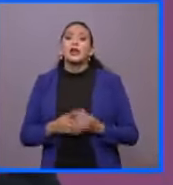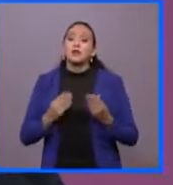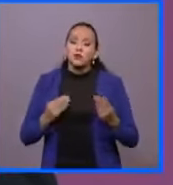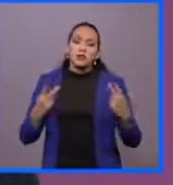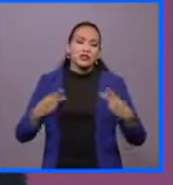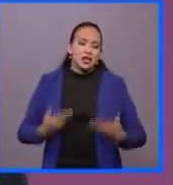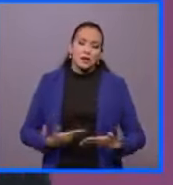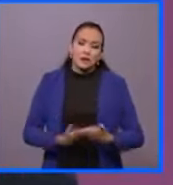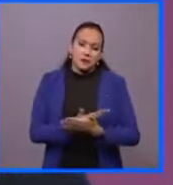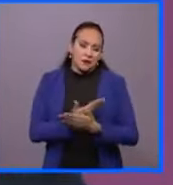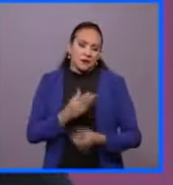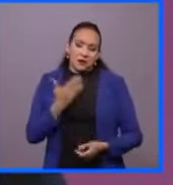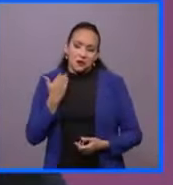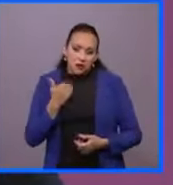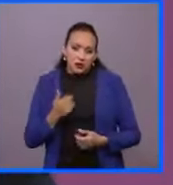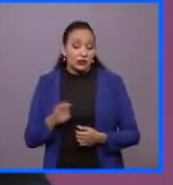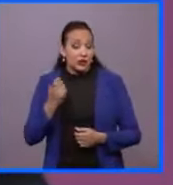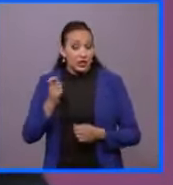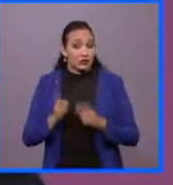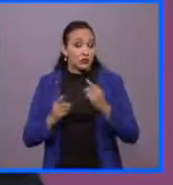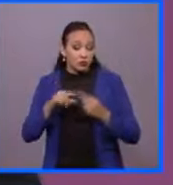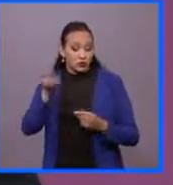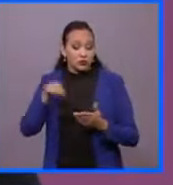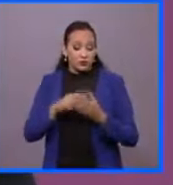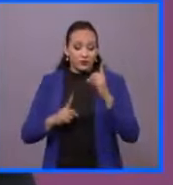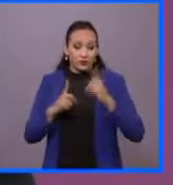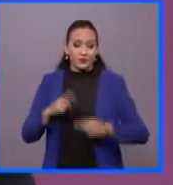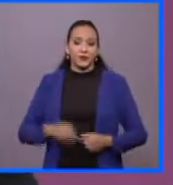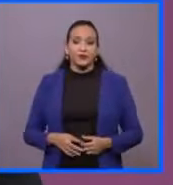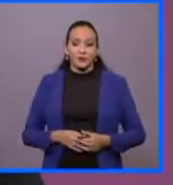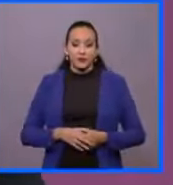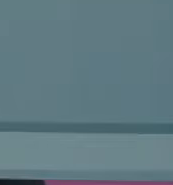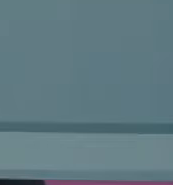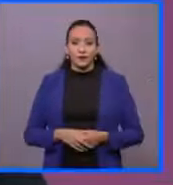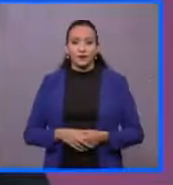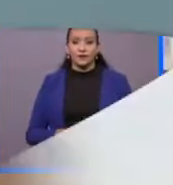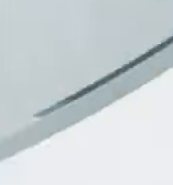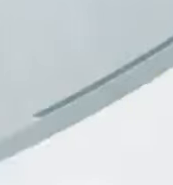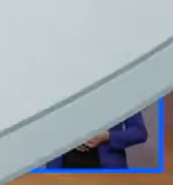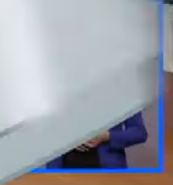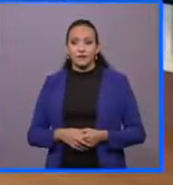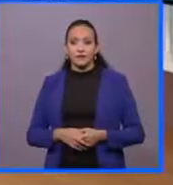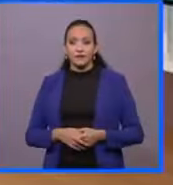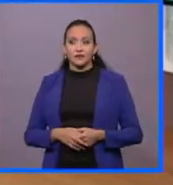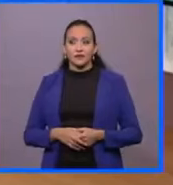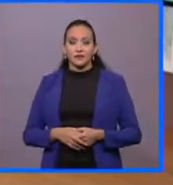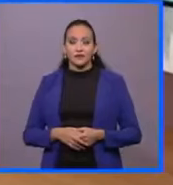fecundidad. Para el canal del Poder Judicial de la Federación, Rosy García.